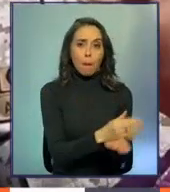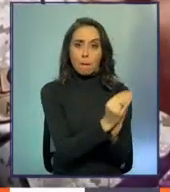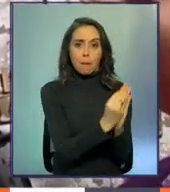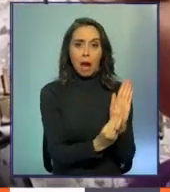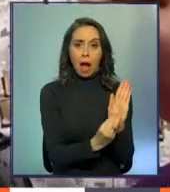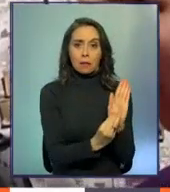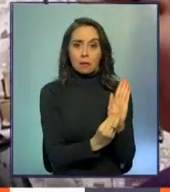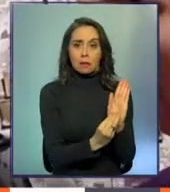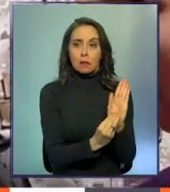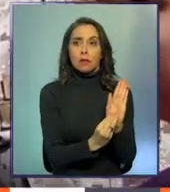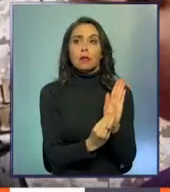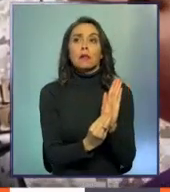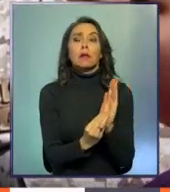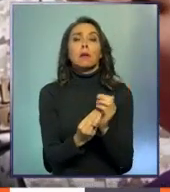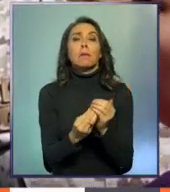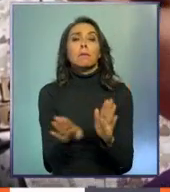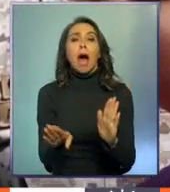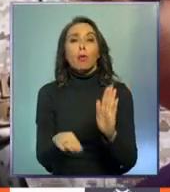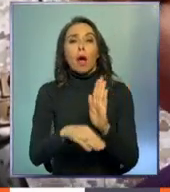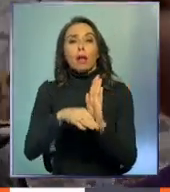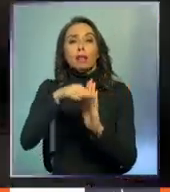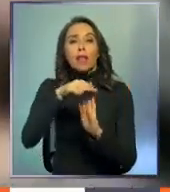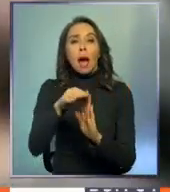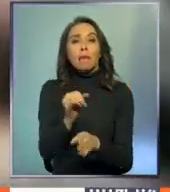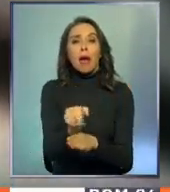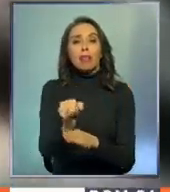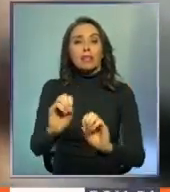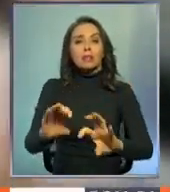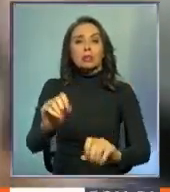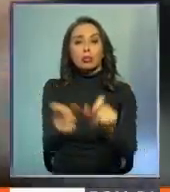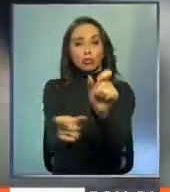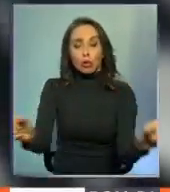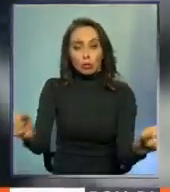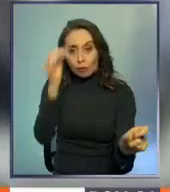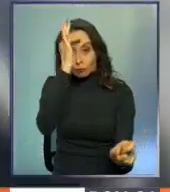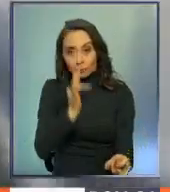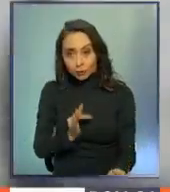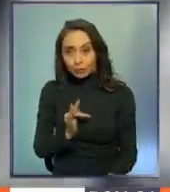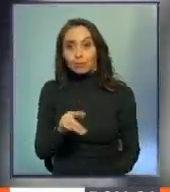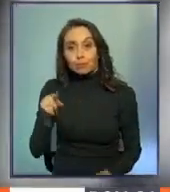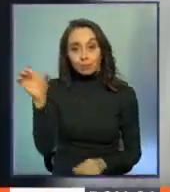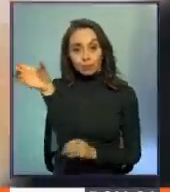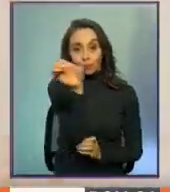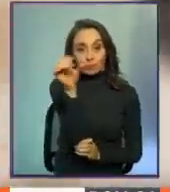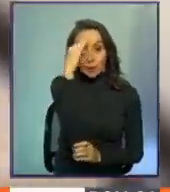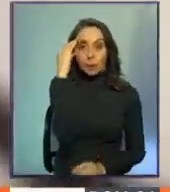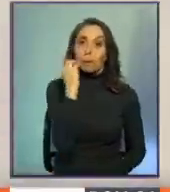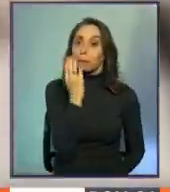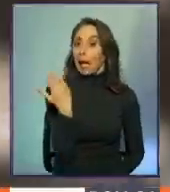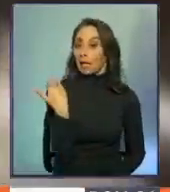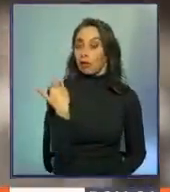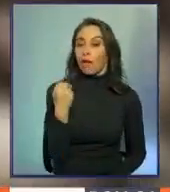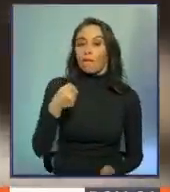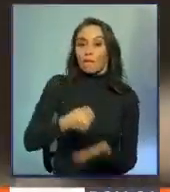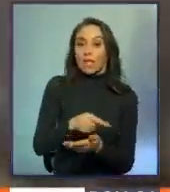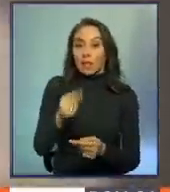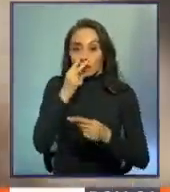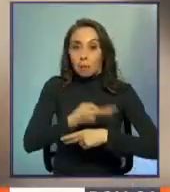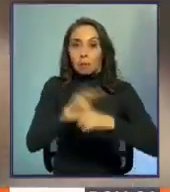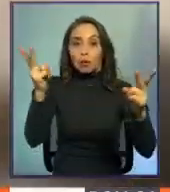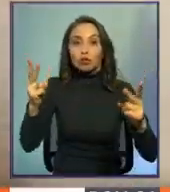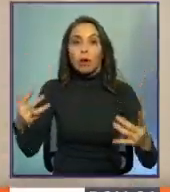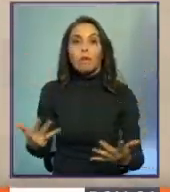cualquier periodo de instrucción de nuestro personal. El hecho se registró en mayo pasado y se conoció este fin de semana a través de